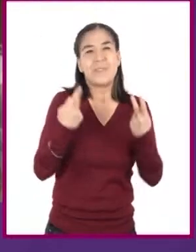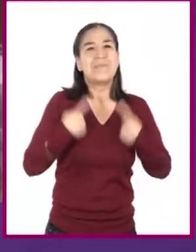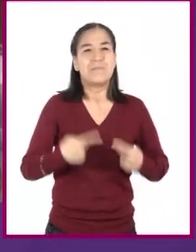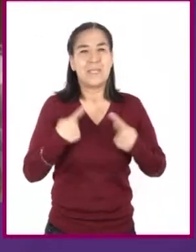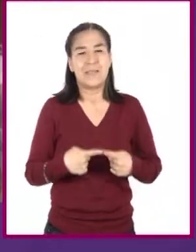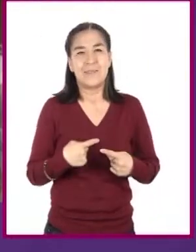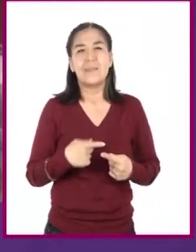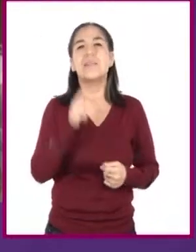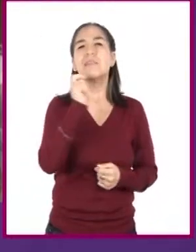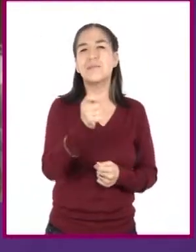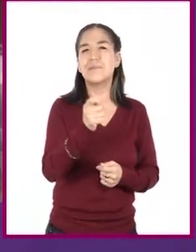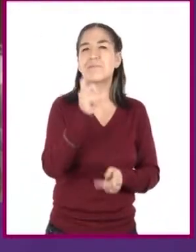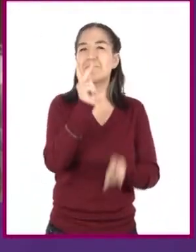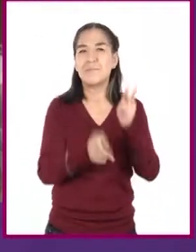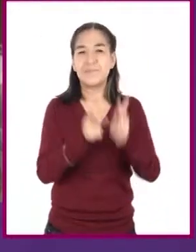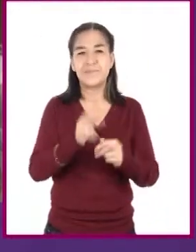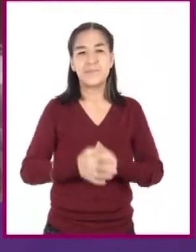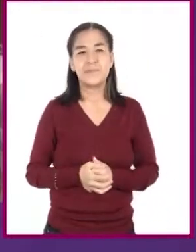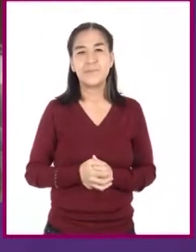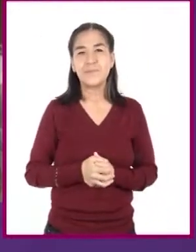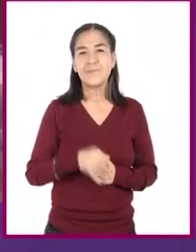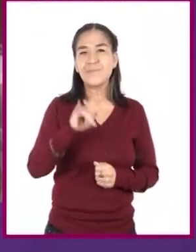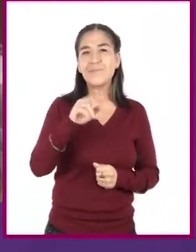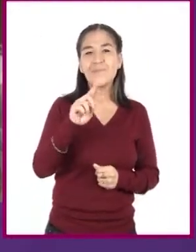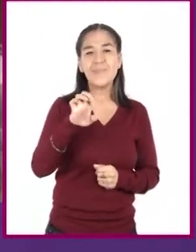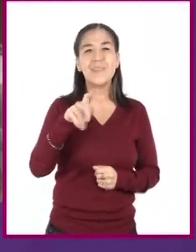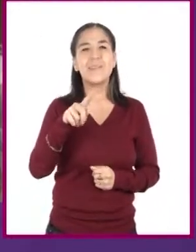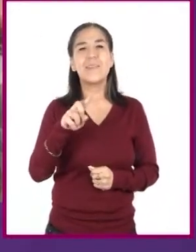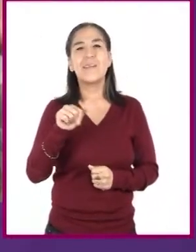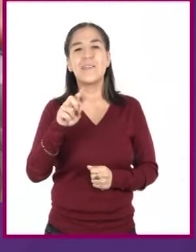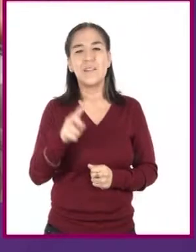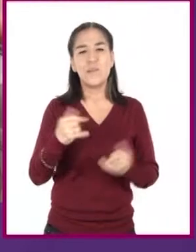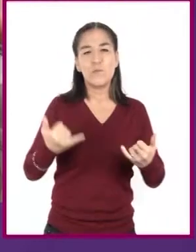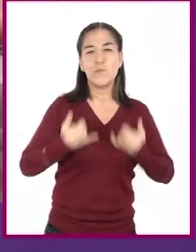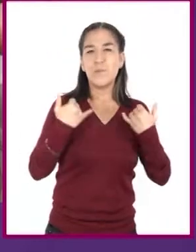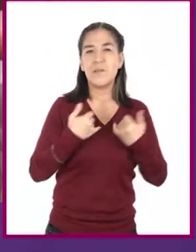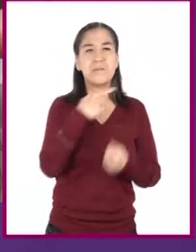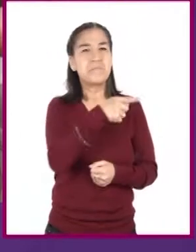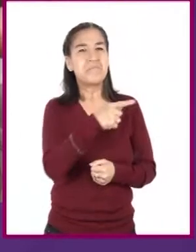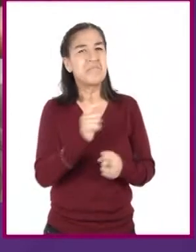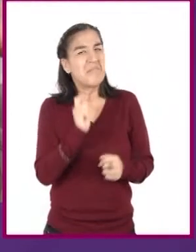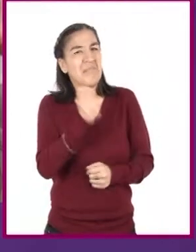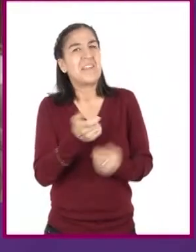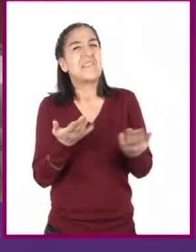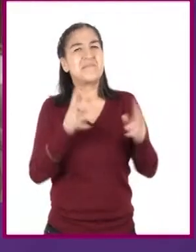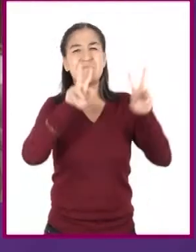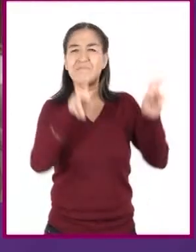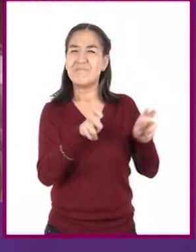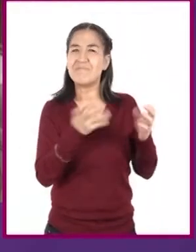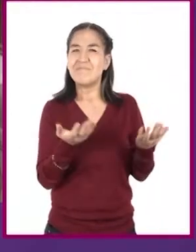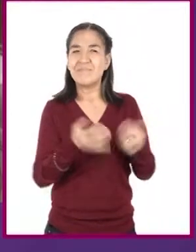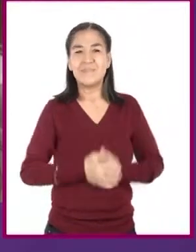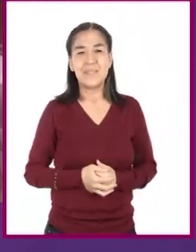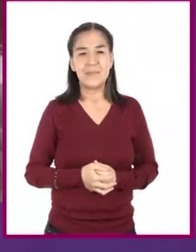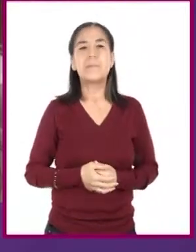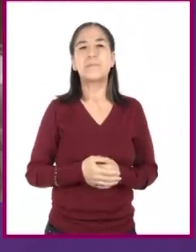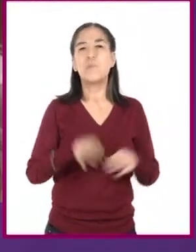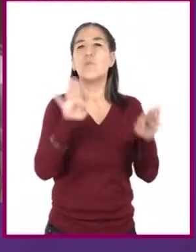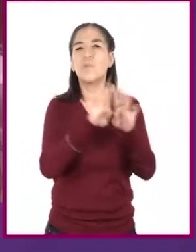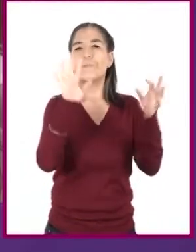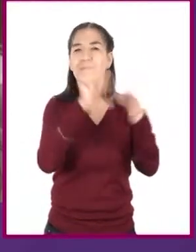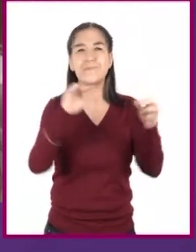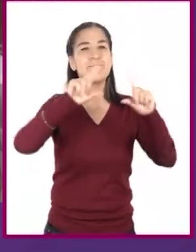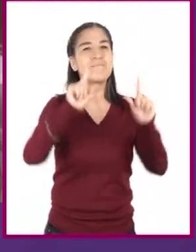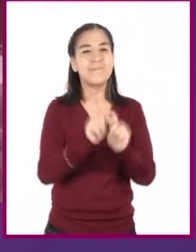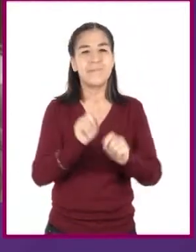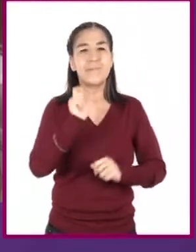tanto, hablemos de identidades juveniles. ¿Y qué son las identidades juveniles? Bueno, para decirlo en breve,